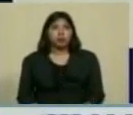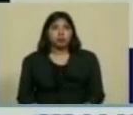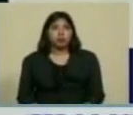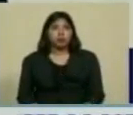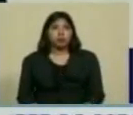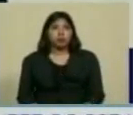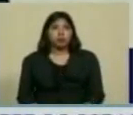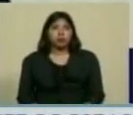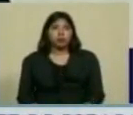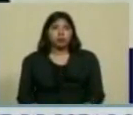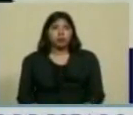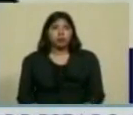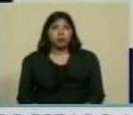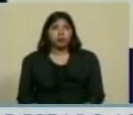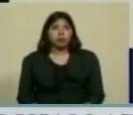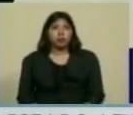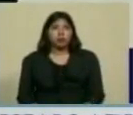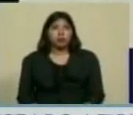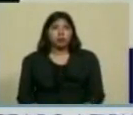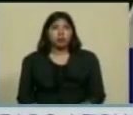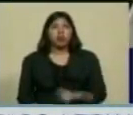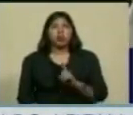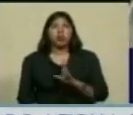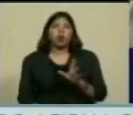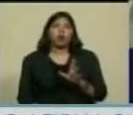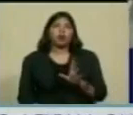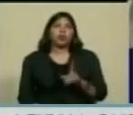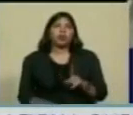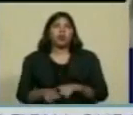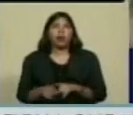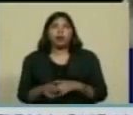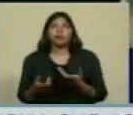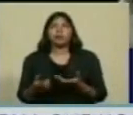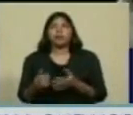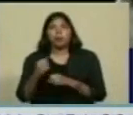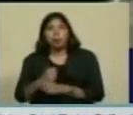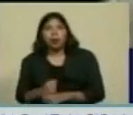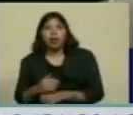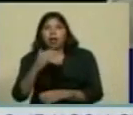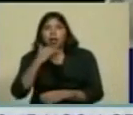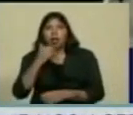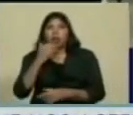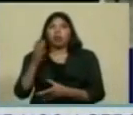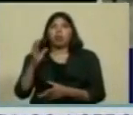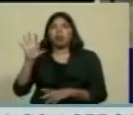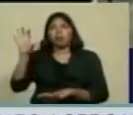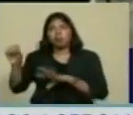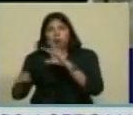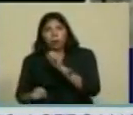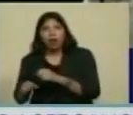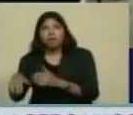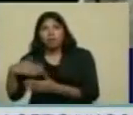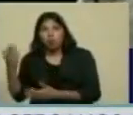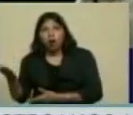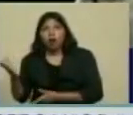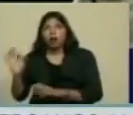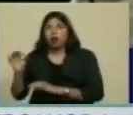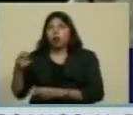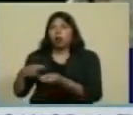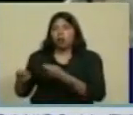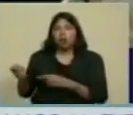fórmulas que nos permitan tener, ya no depender, romper precisamente y fortalecer la sustitución de importaciones. Es por ello que la